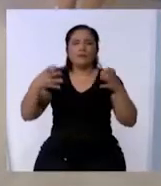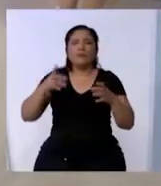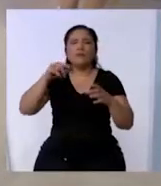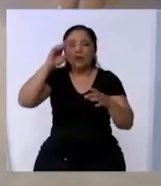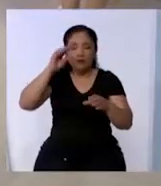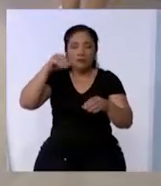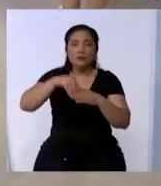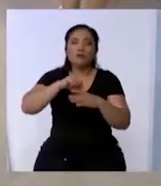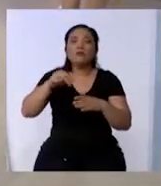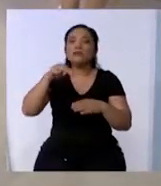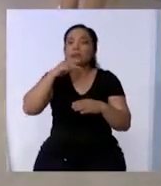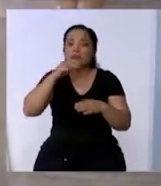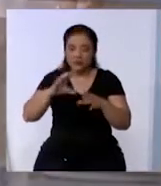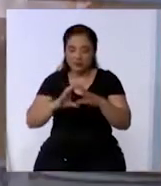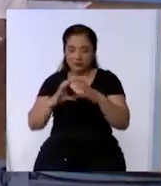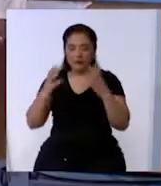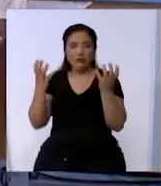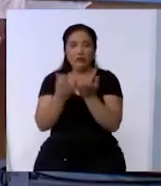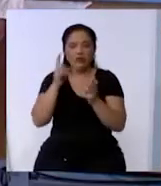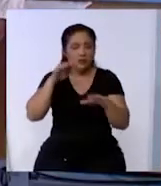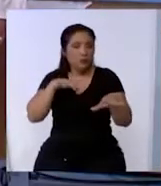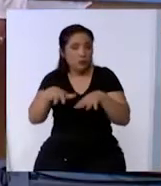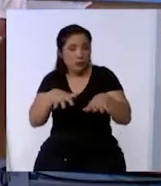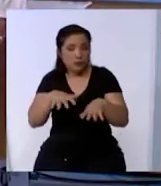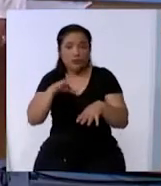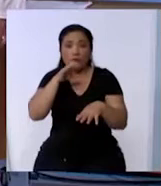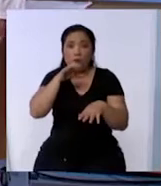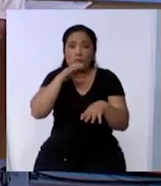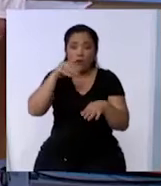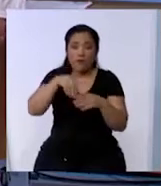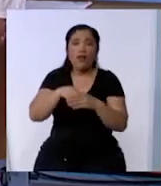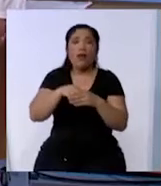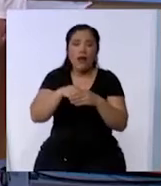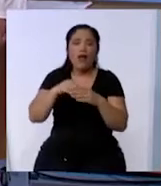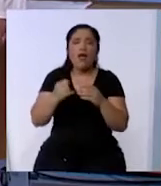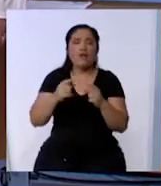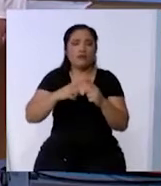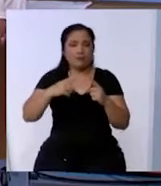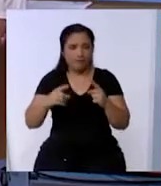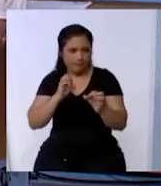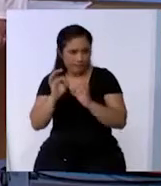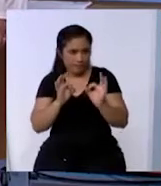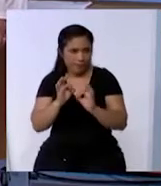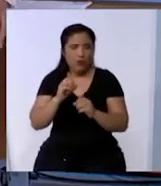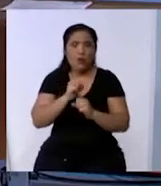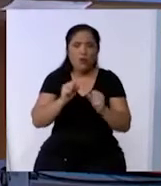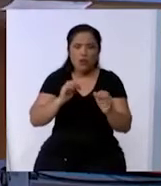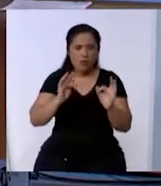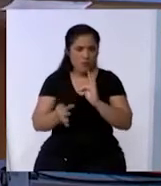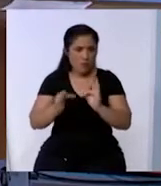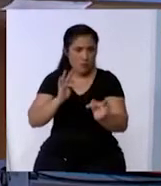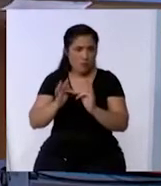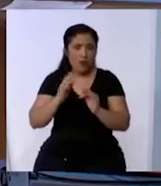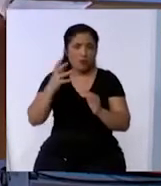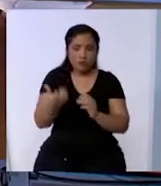decir, los elementos metálicos son aquellos que mueven con mayor facilidad a los electrones. Y como estamos hablando de una intensidad eléctrica, vamos a hablar siempre